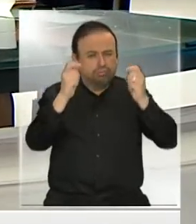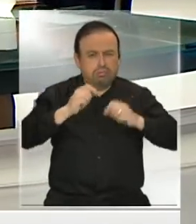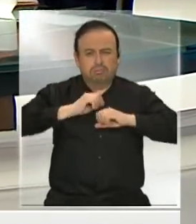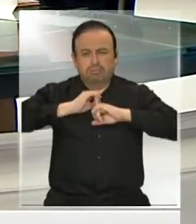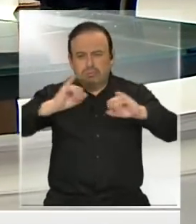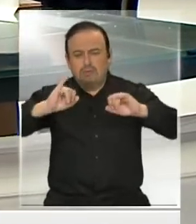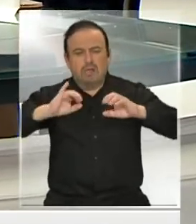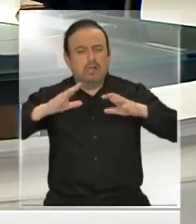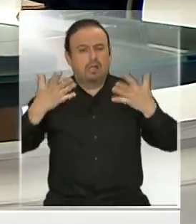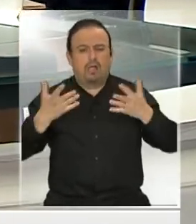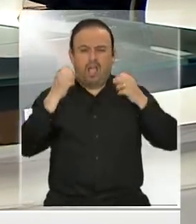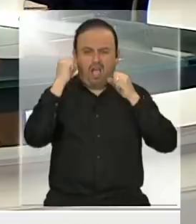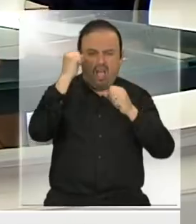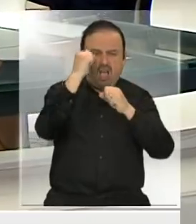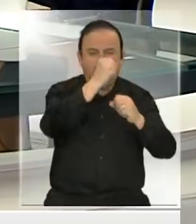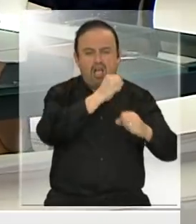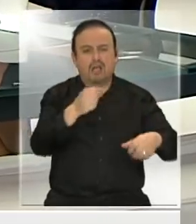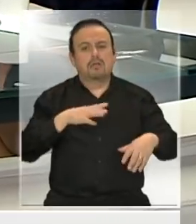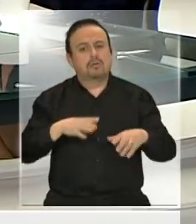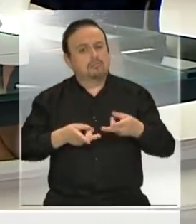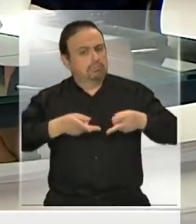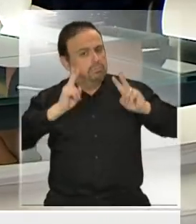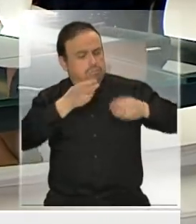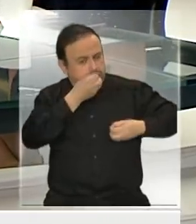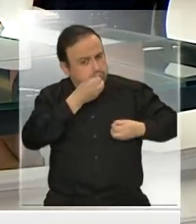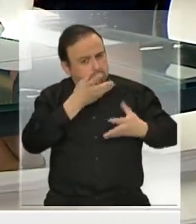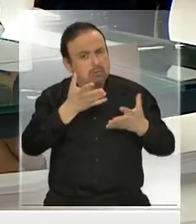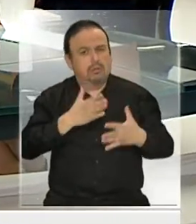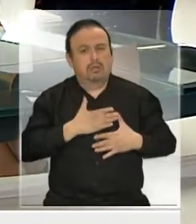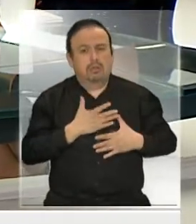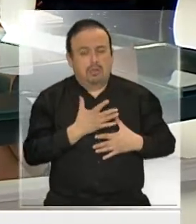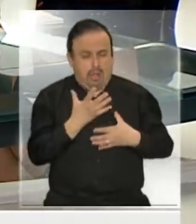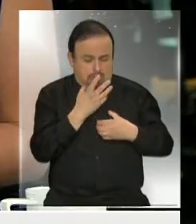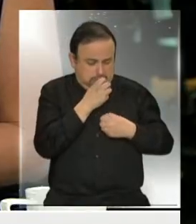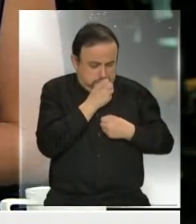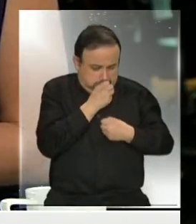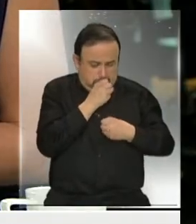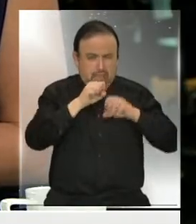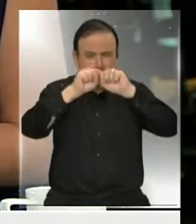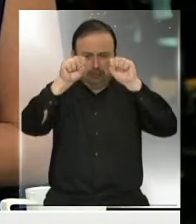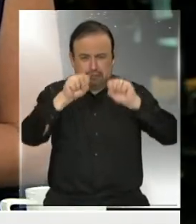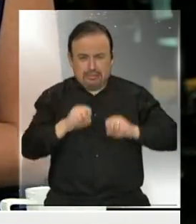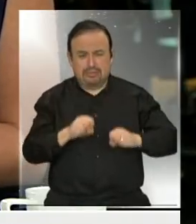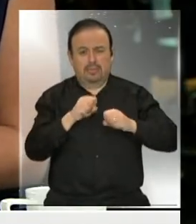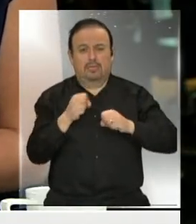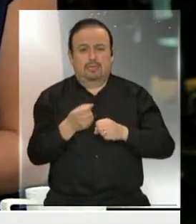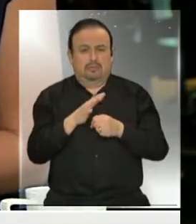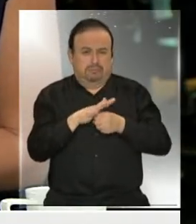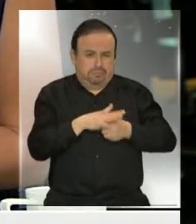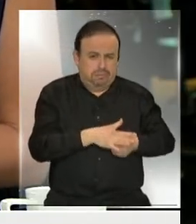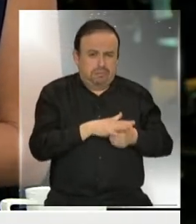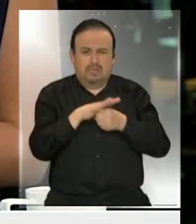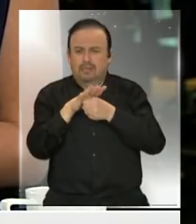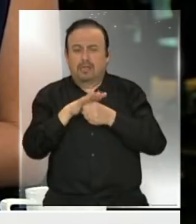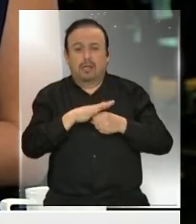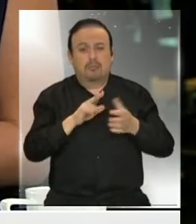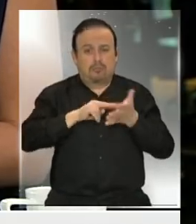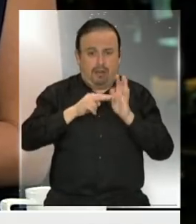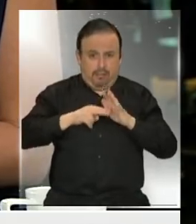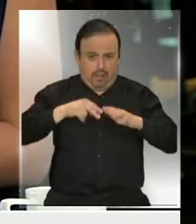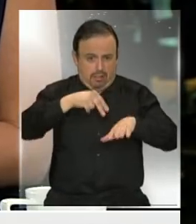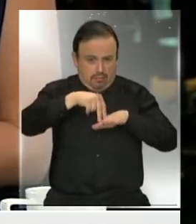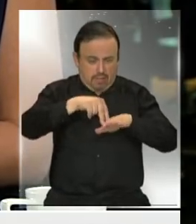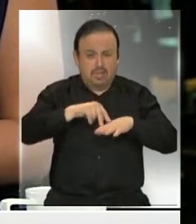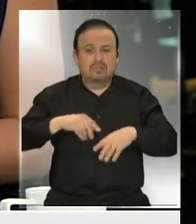de mucha gente incluida esa gente que permanentemente se ve oprimida por un sistema que permanentemente tiene problemas con el transporte tiene